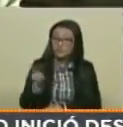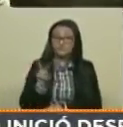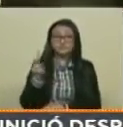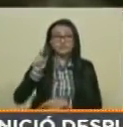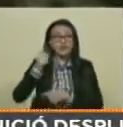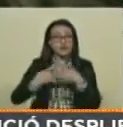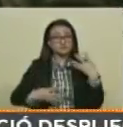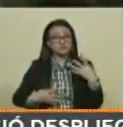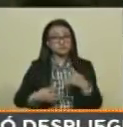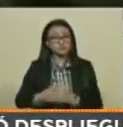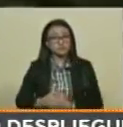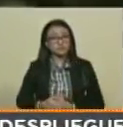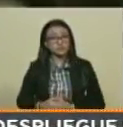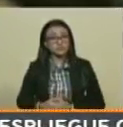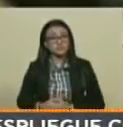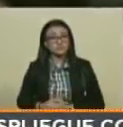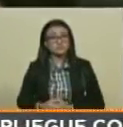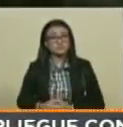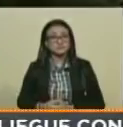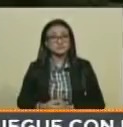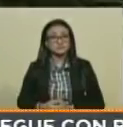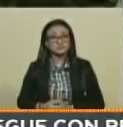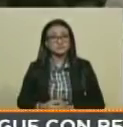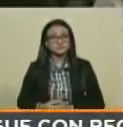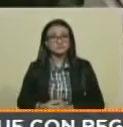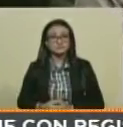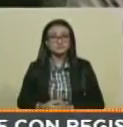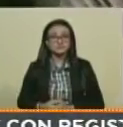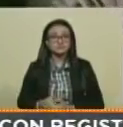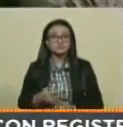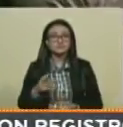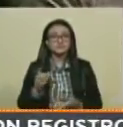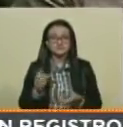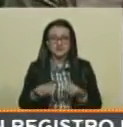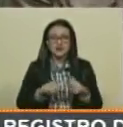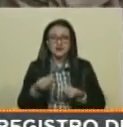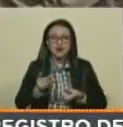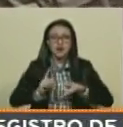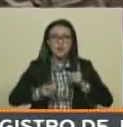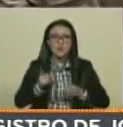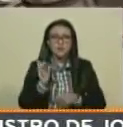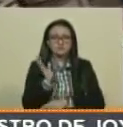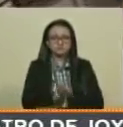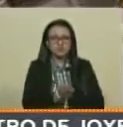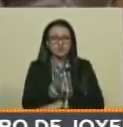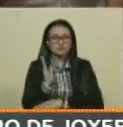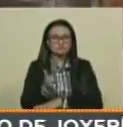y también las demandas civiles. Ya hemos hecho varias acá. Tenemos